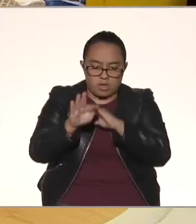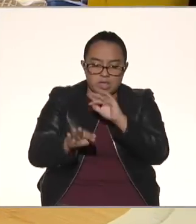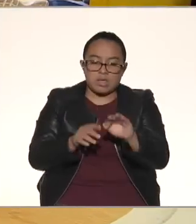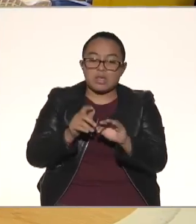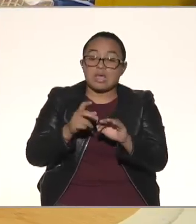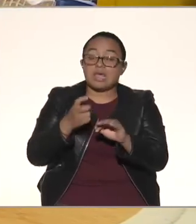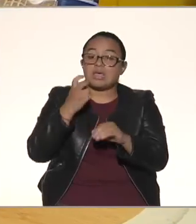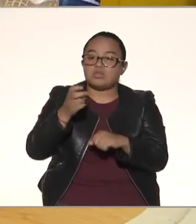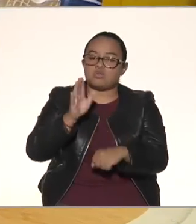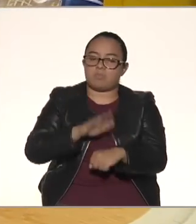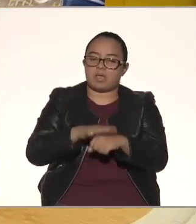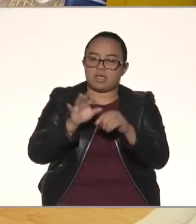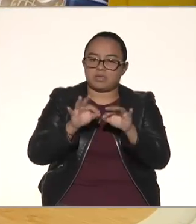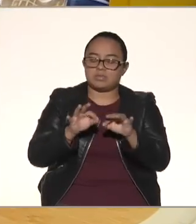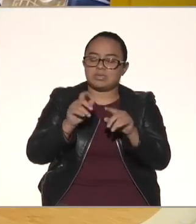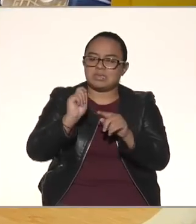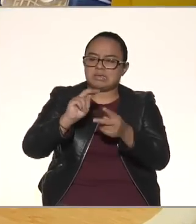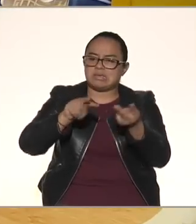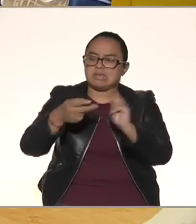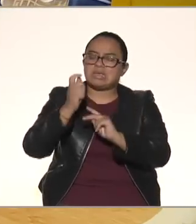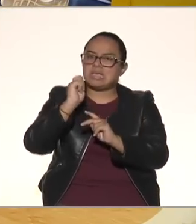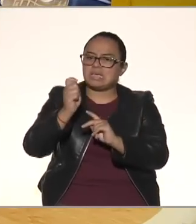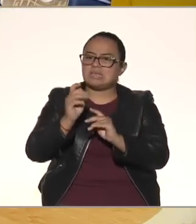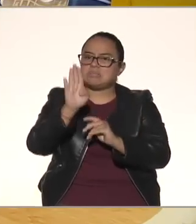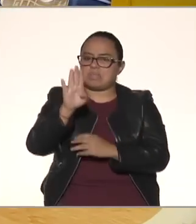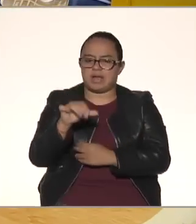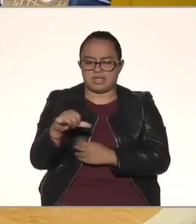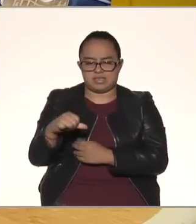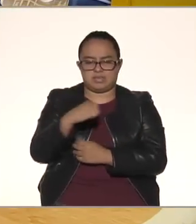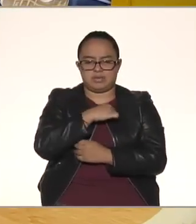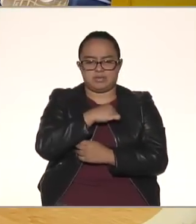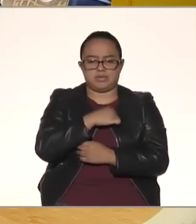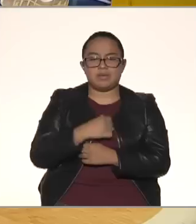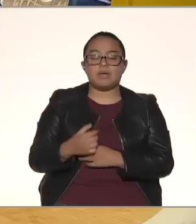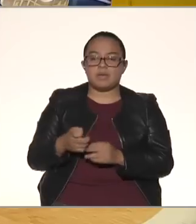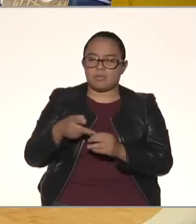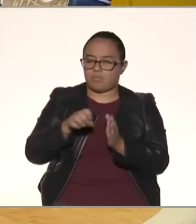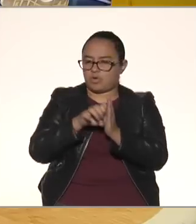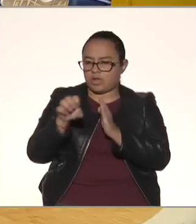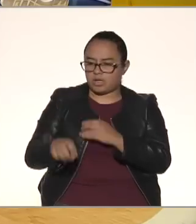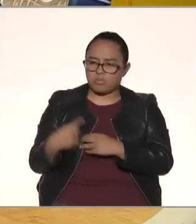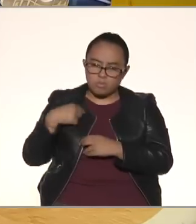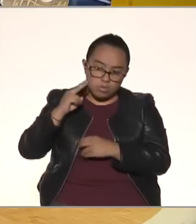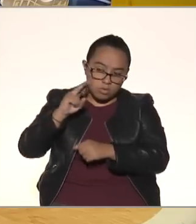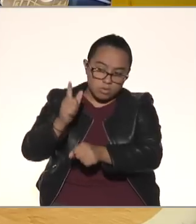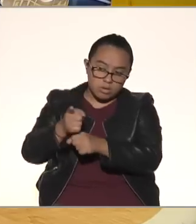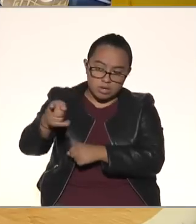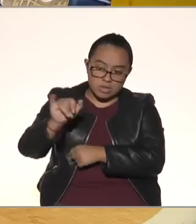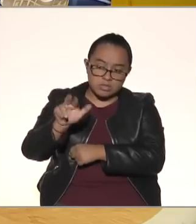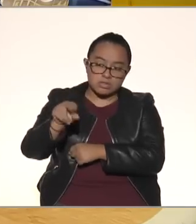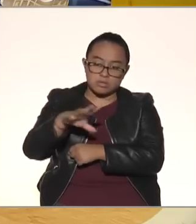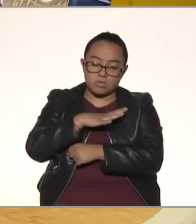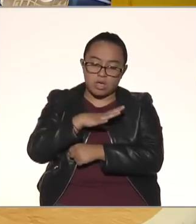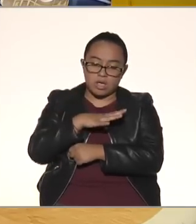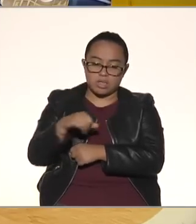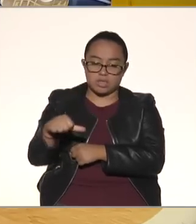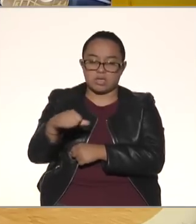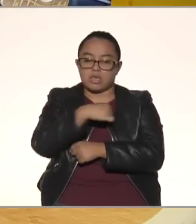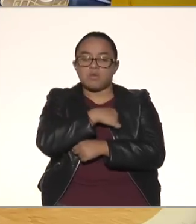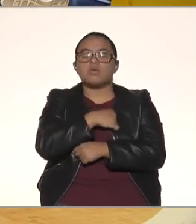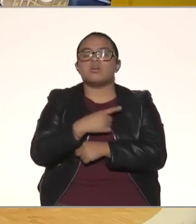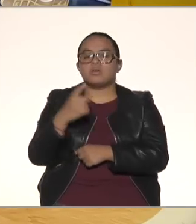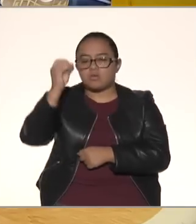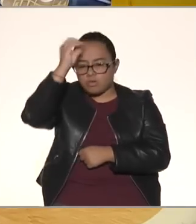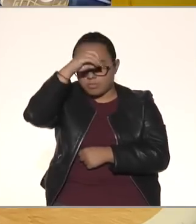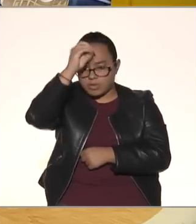antagonismo del egoísmo. ¿Nos damos cuenta cuando estamos con una persona egoísta? ¿Qué opinas, Luis?